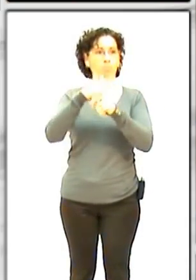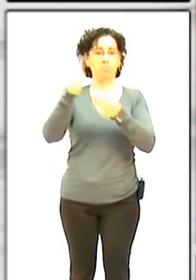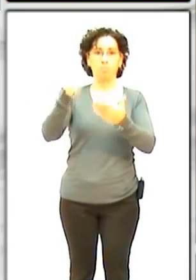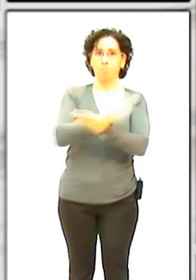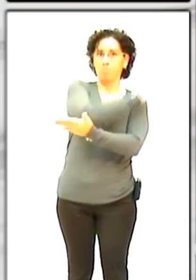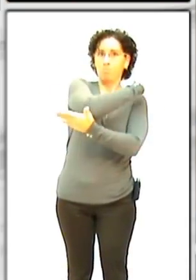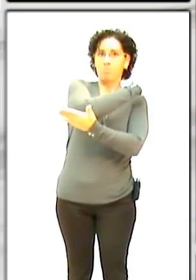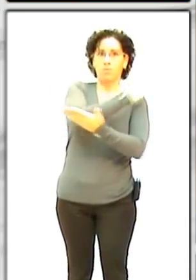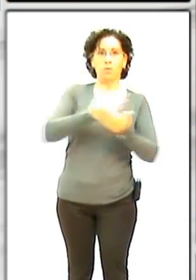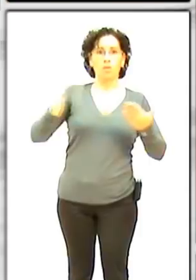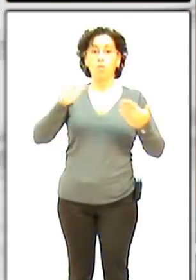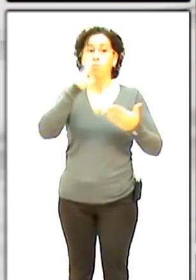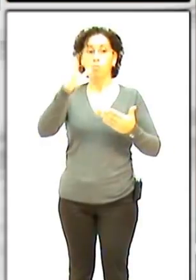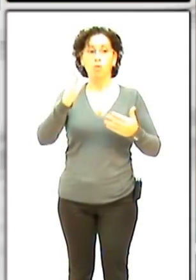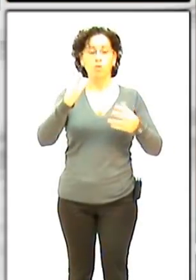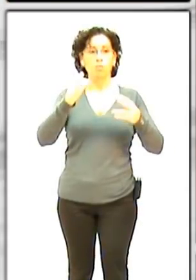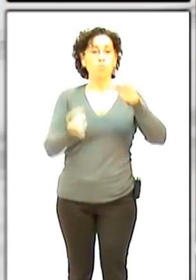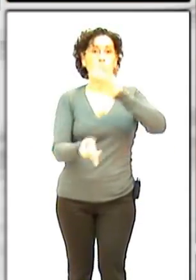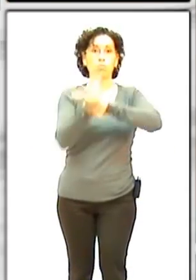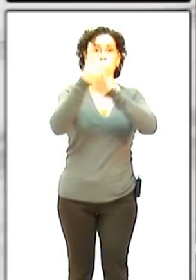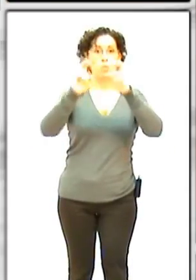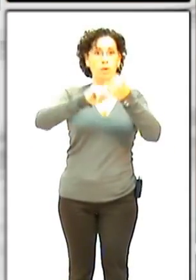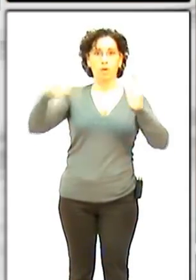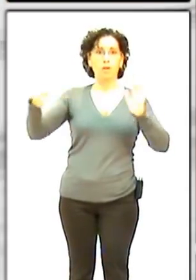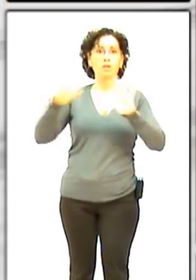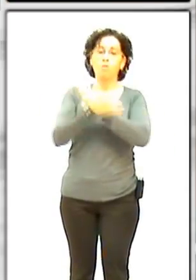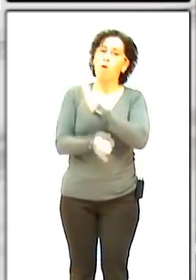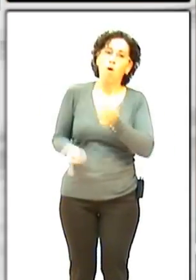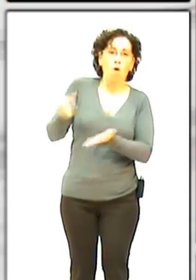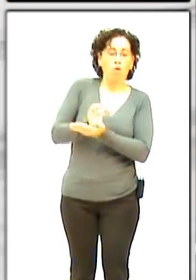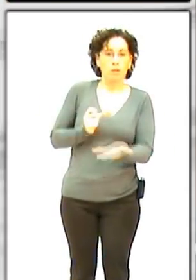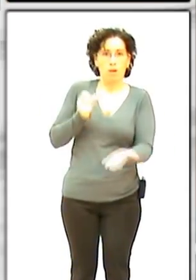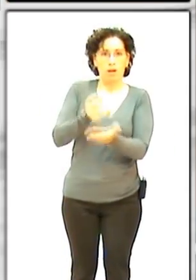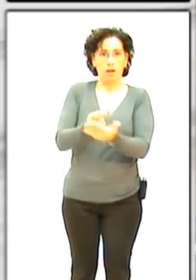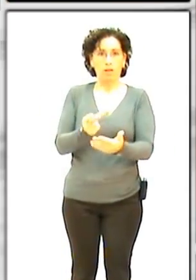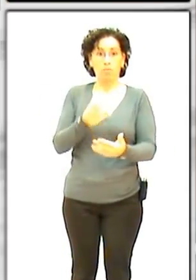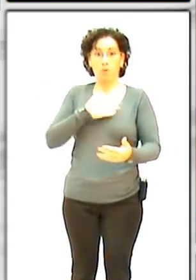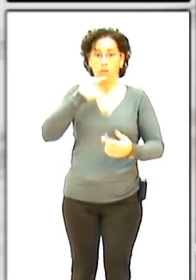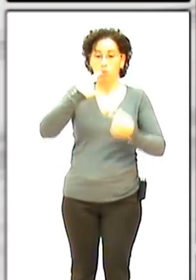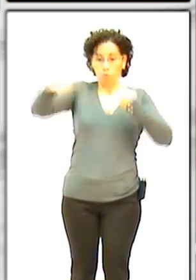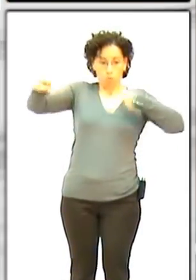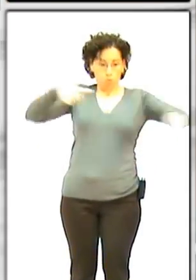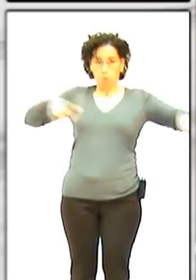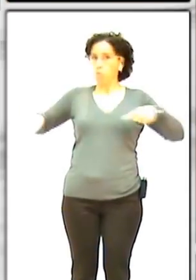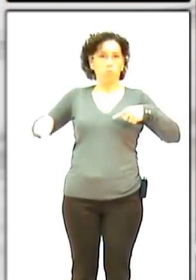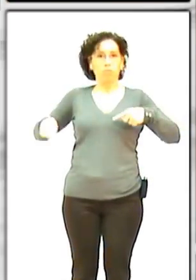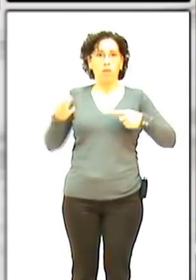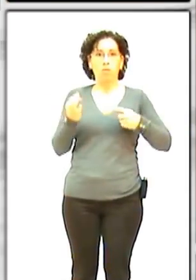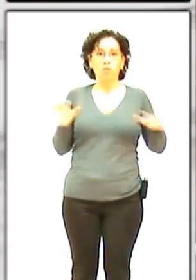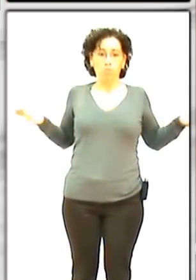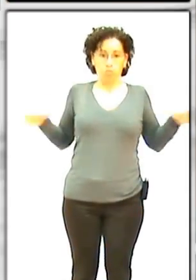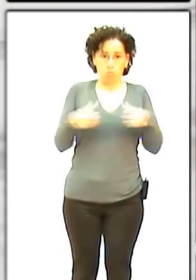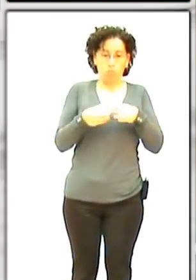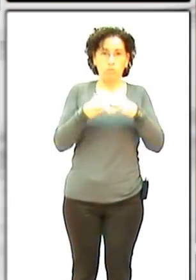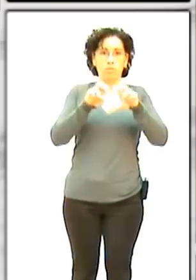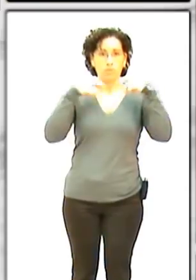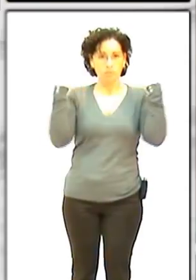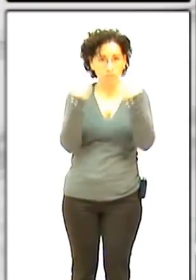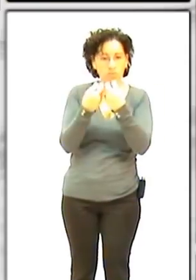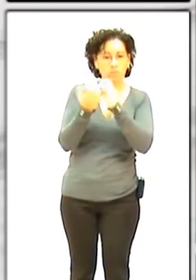permite afrontar y ese es el reto. Claro, solos, unos y otros, no lo vamos a hacer. Tenemos que sentarnos todos porque vamos a necesitar